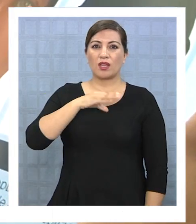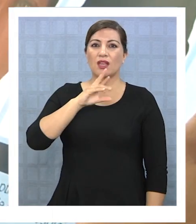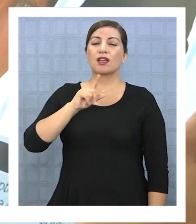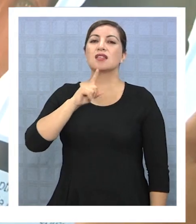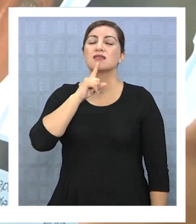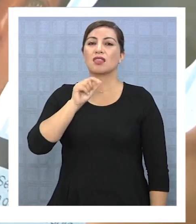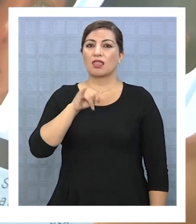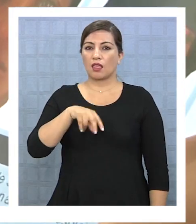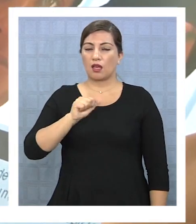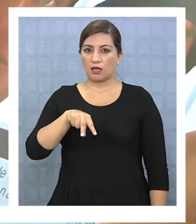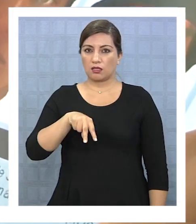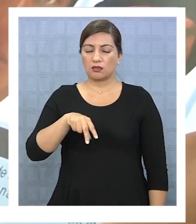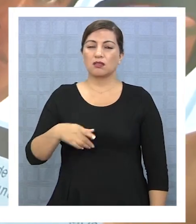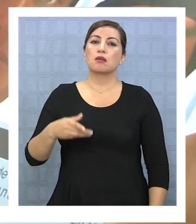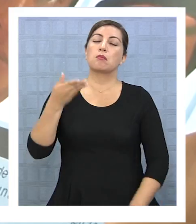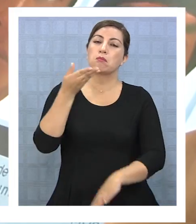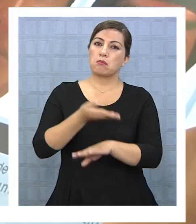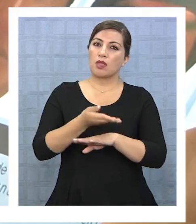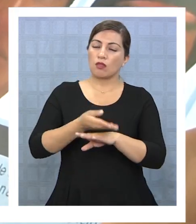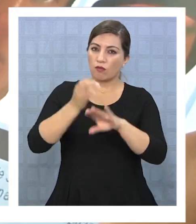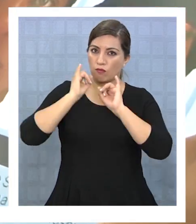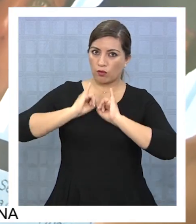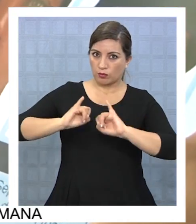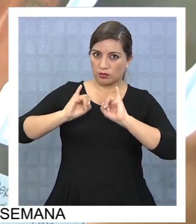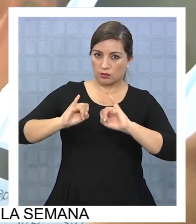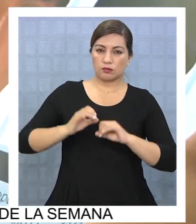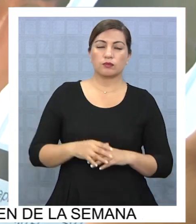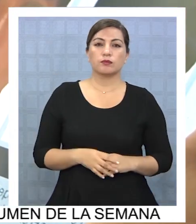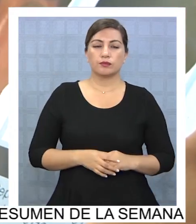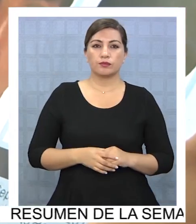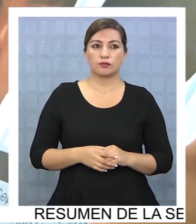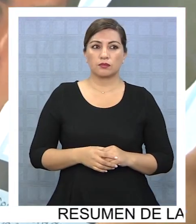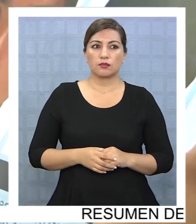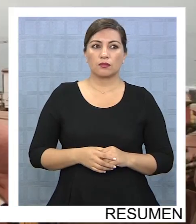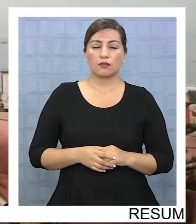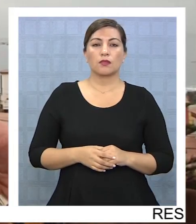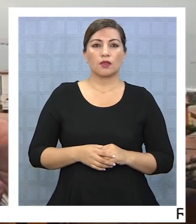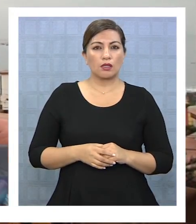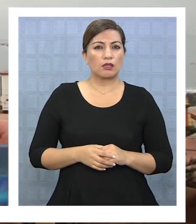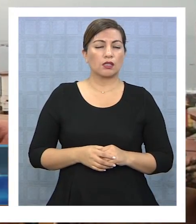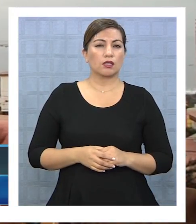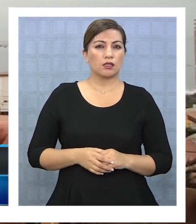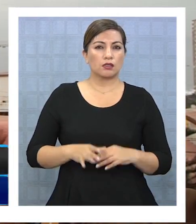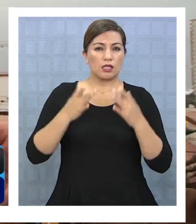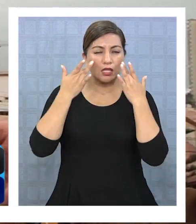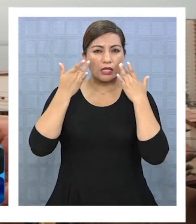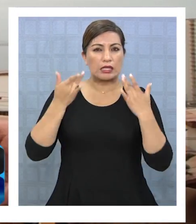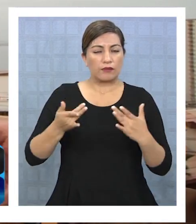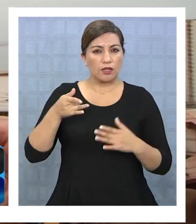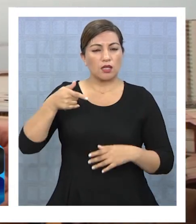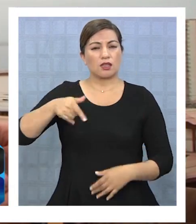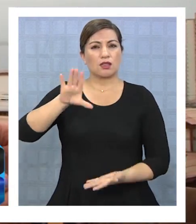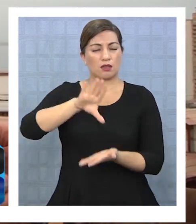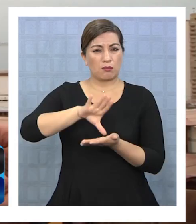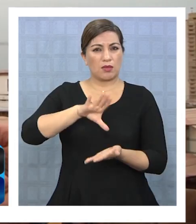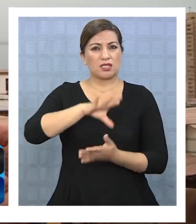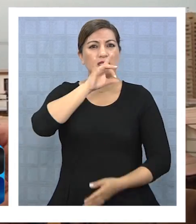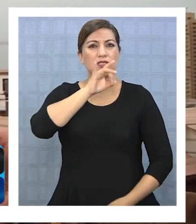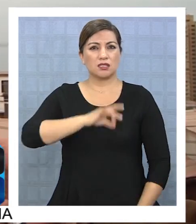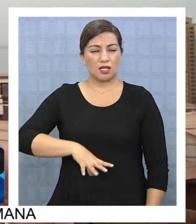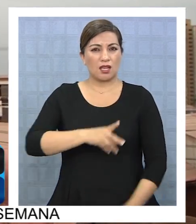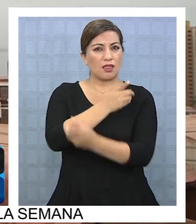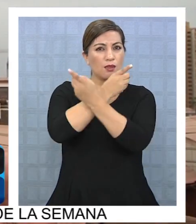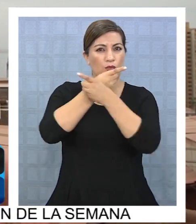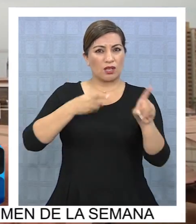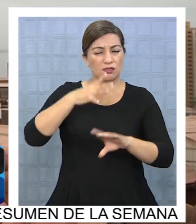Christian Mónquever, pidió información al respecto. Es increíble que en un país como el que tenemos en Chile, en